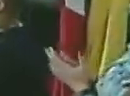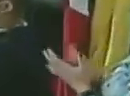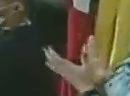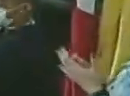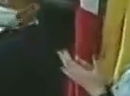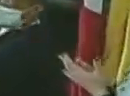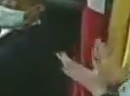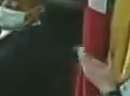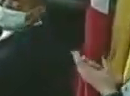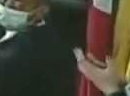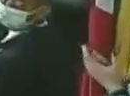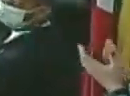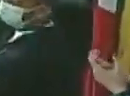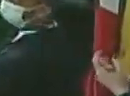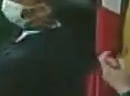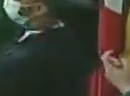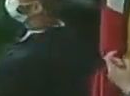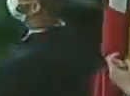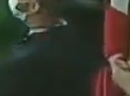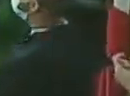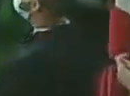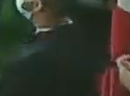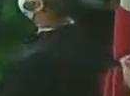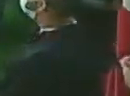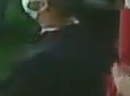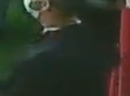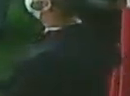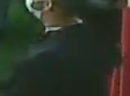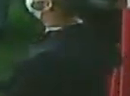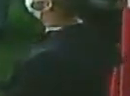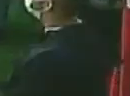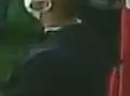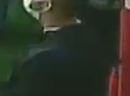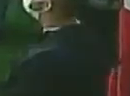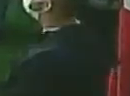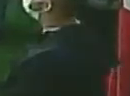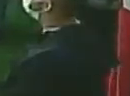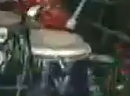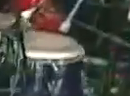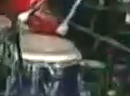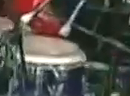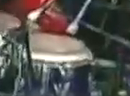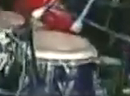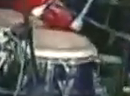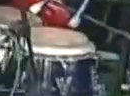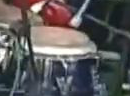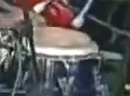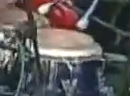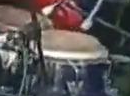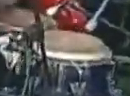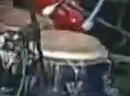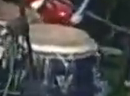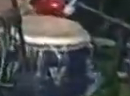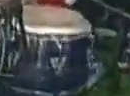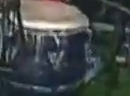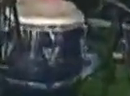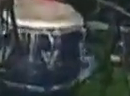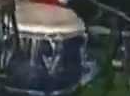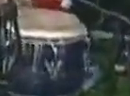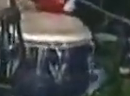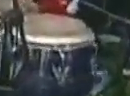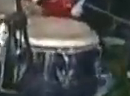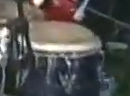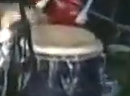conciencia, somos los clap. Somos la fuerza indestructible, somos sueño de Nicolás,